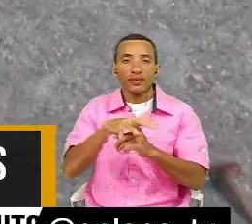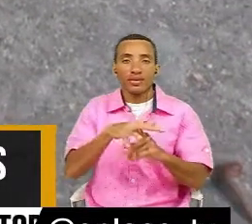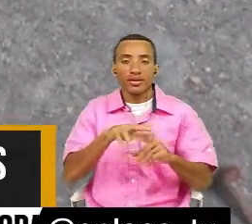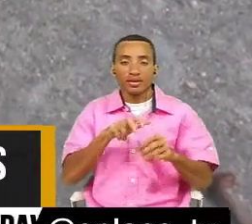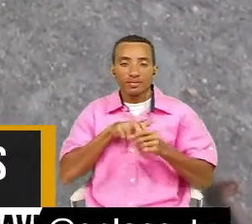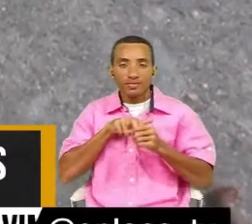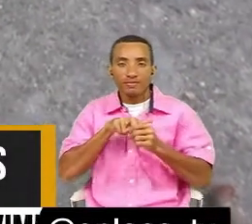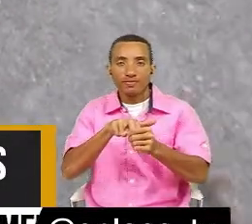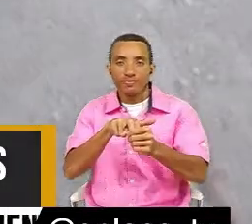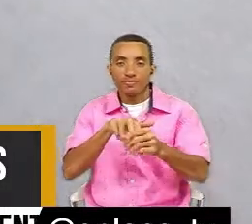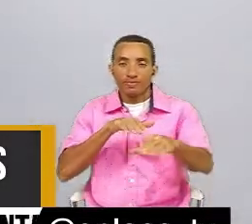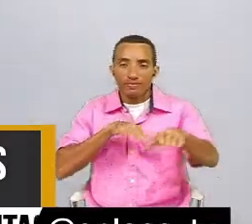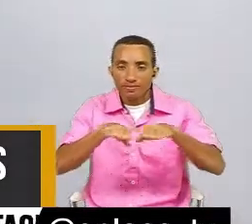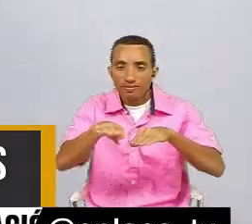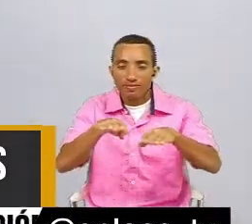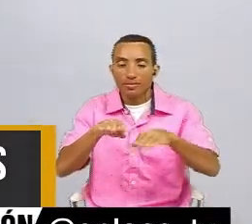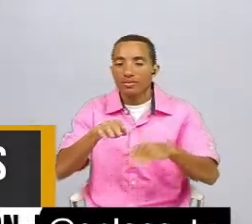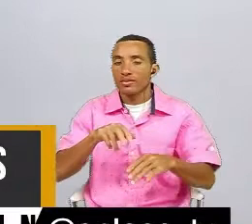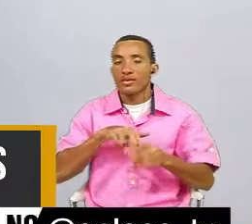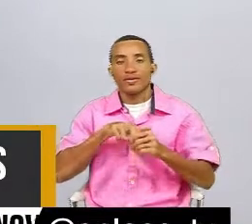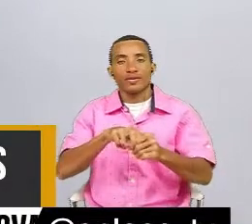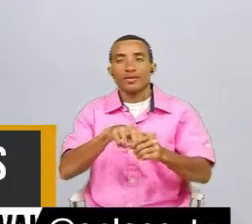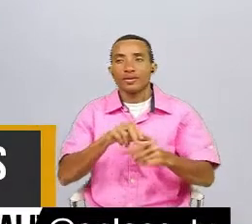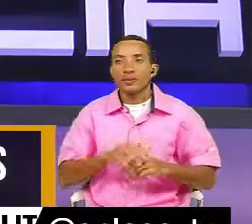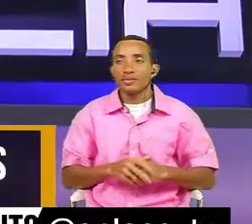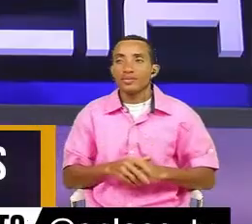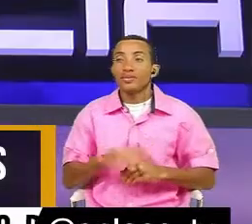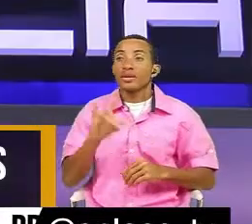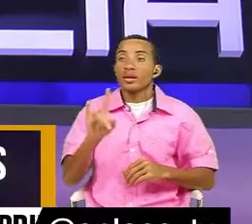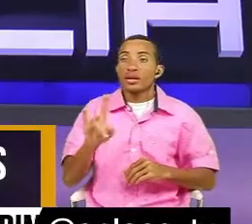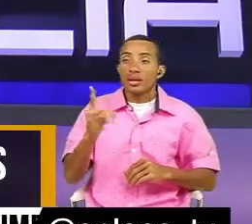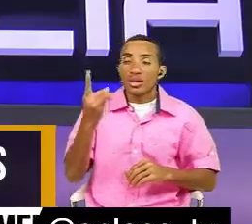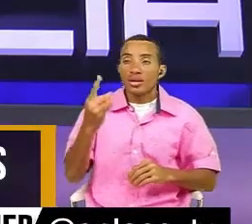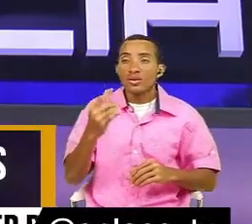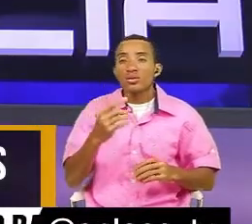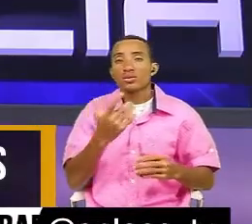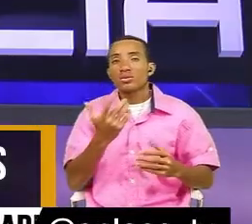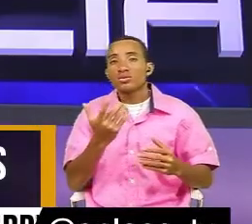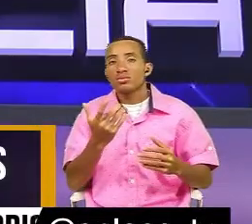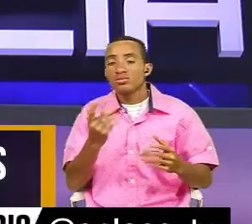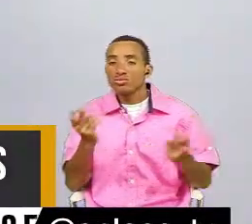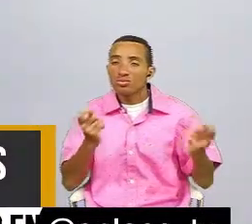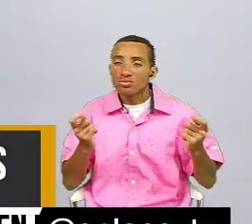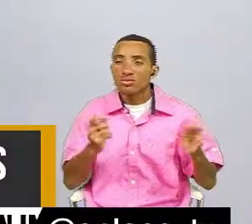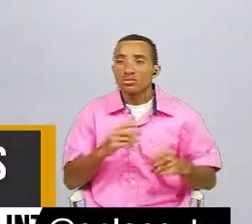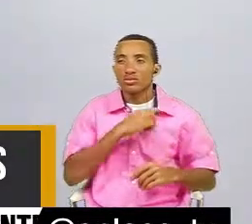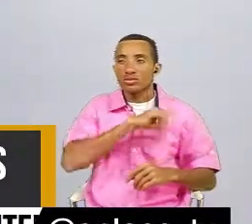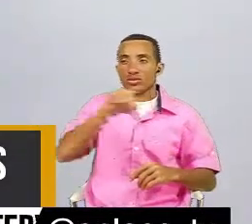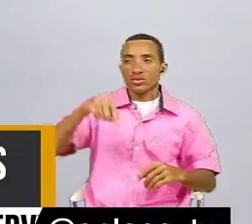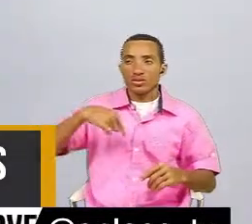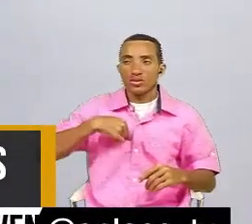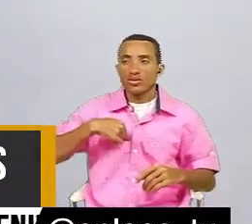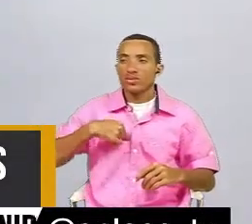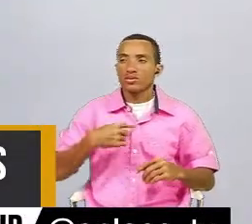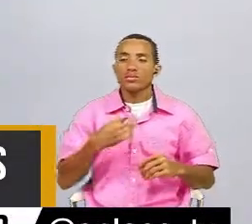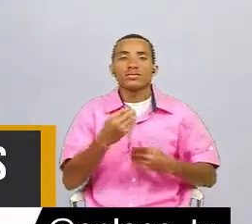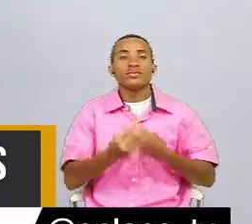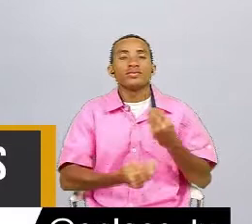movilidad de todos los ciudadanos. ¿Piensa tomar alguna medida al respecto, señor director? Es que nosotros estamos